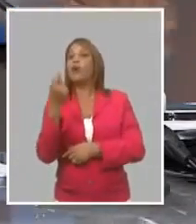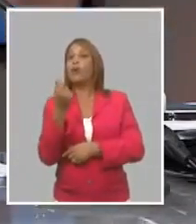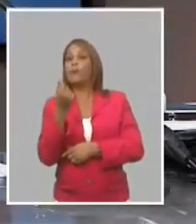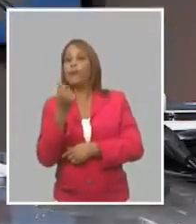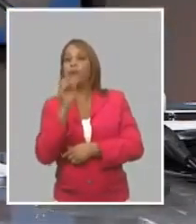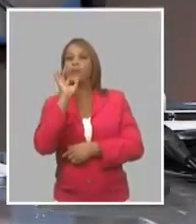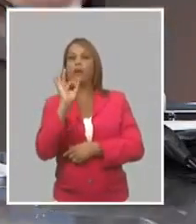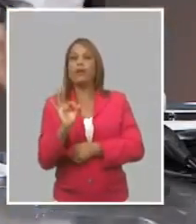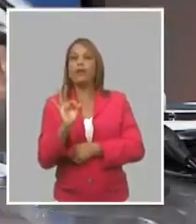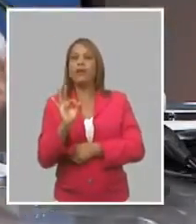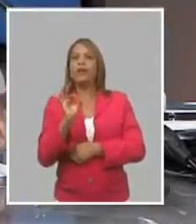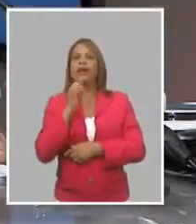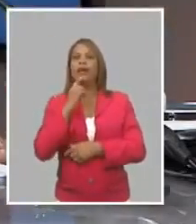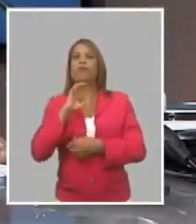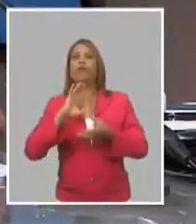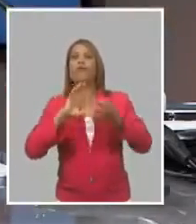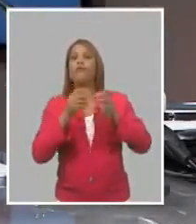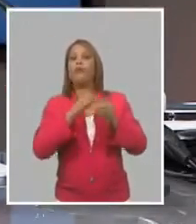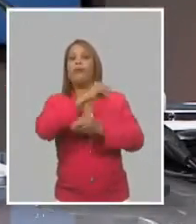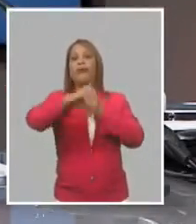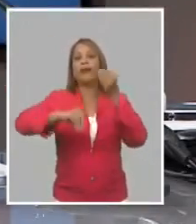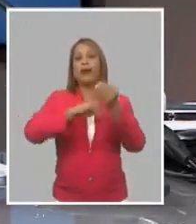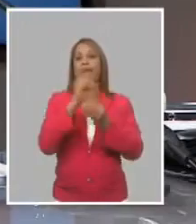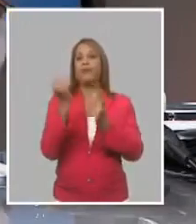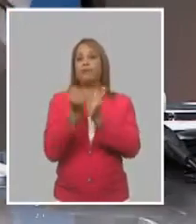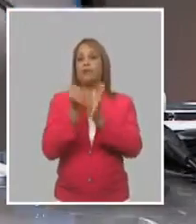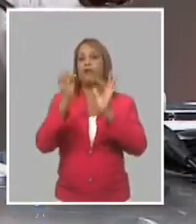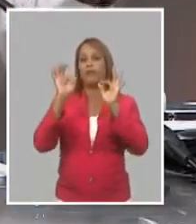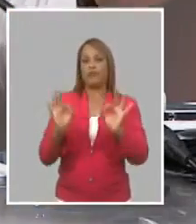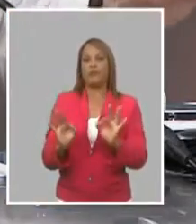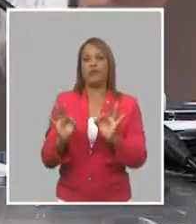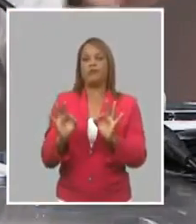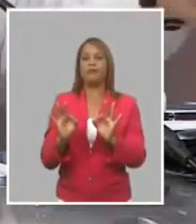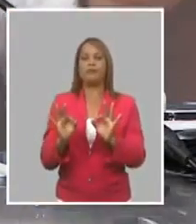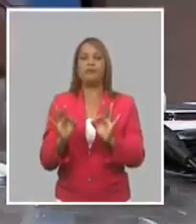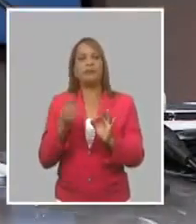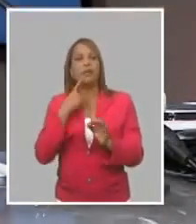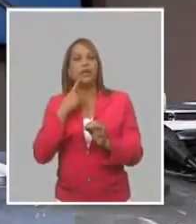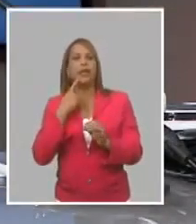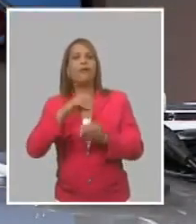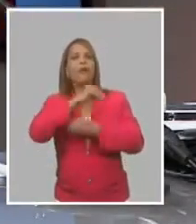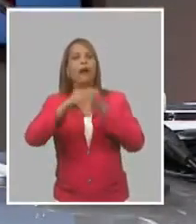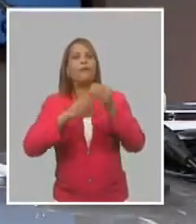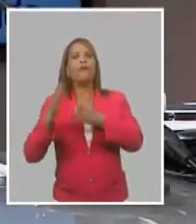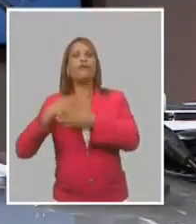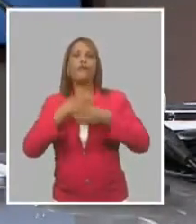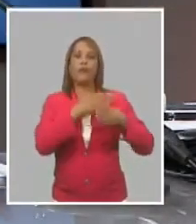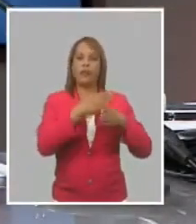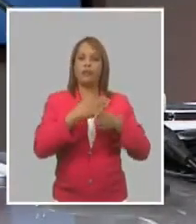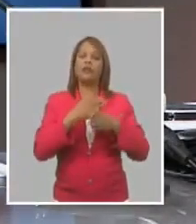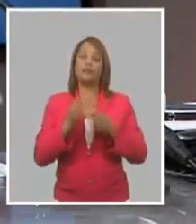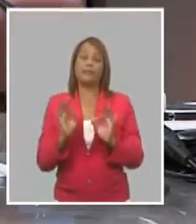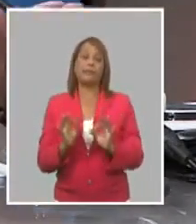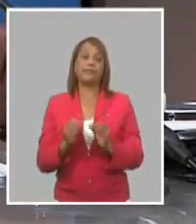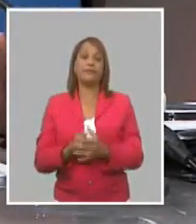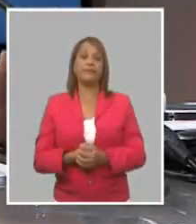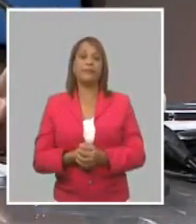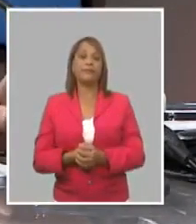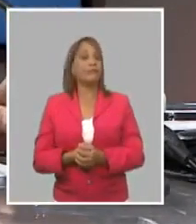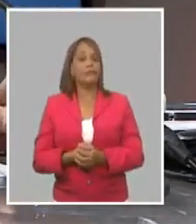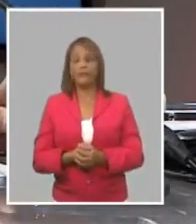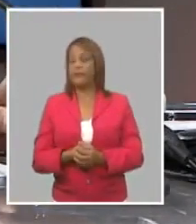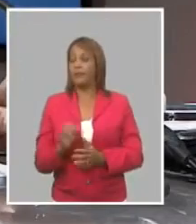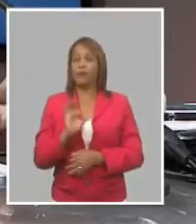precios expresaría un tipo de cambio diferente al oficial. Por tanto, en la práctica tendríamos tipo de cambios múltiples. Entonces, hay